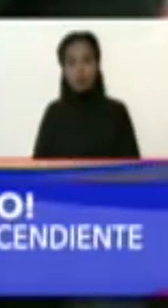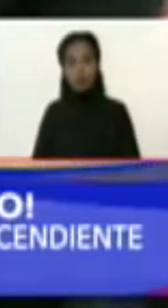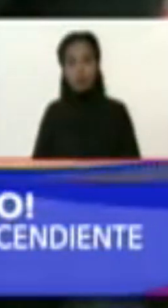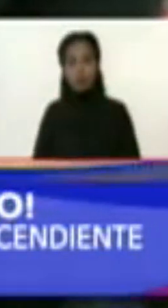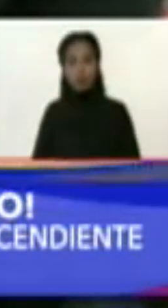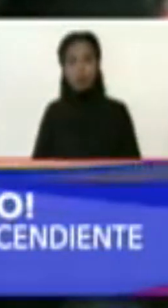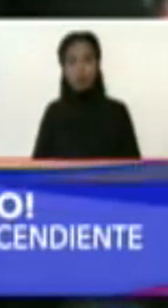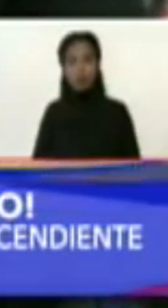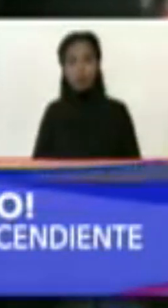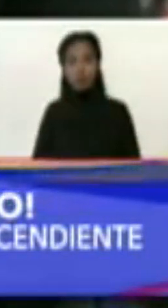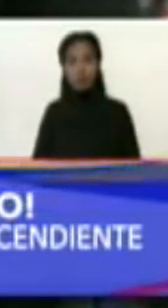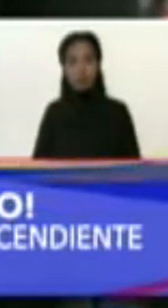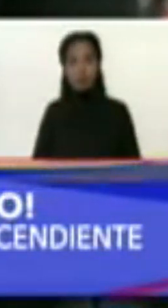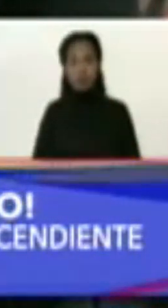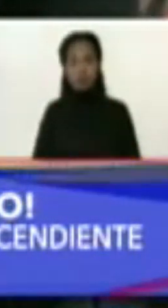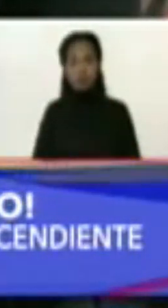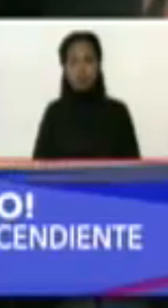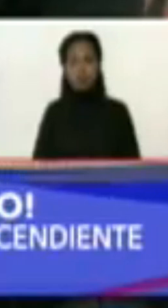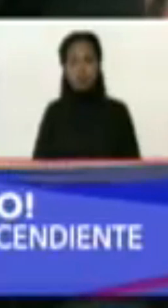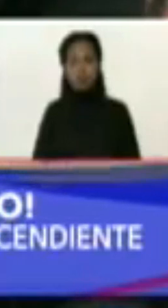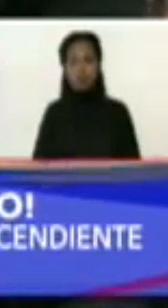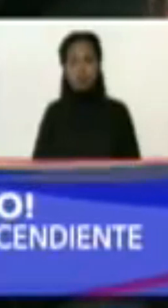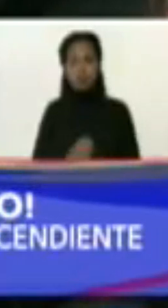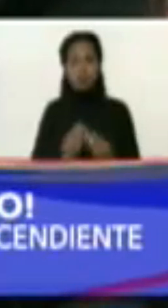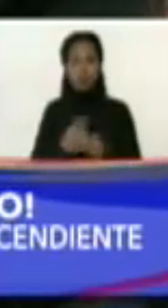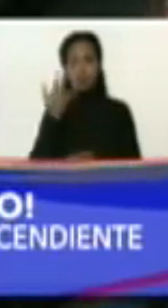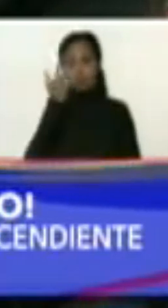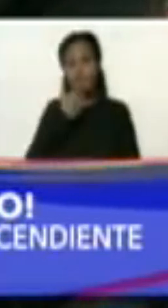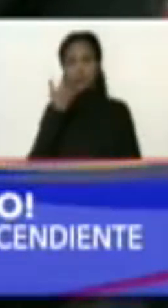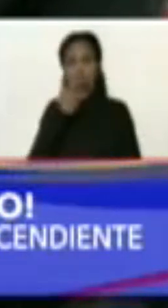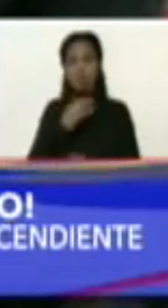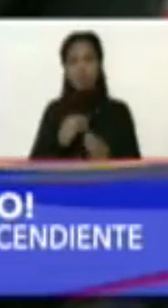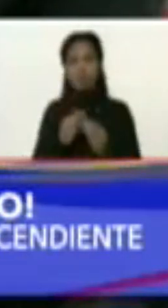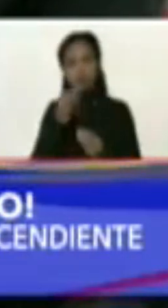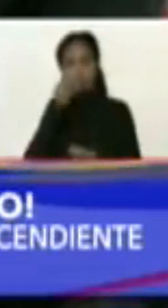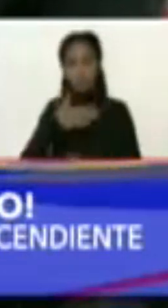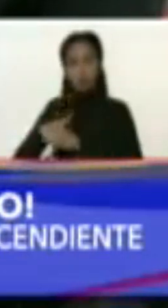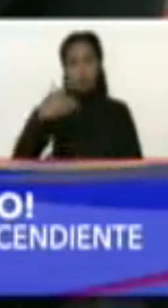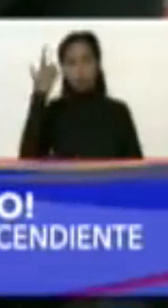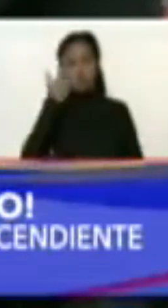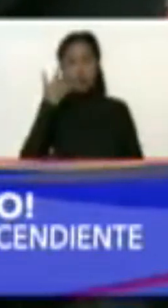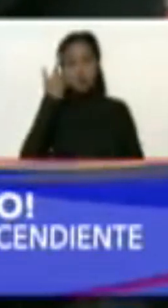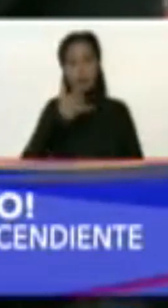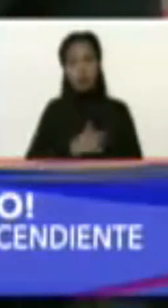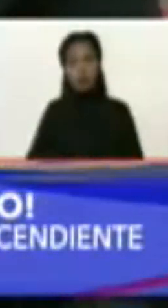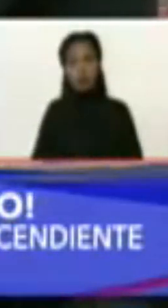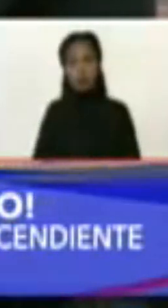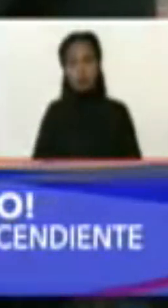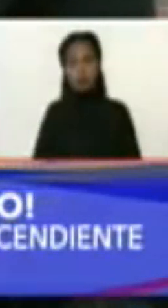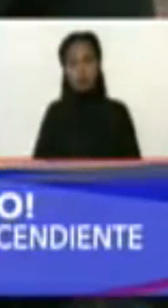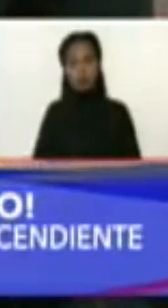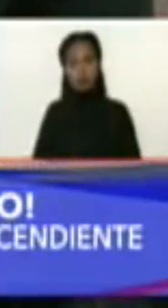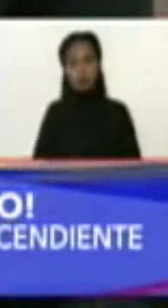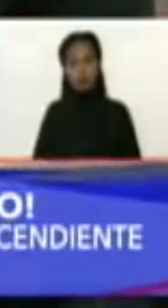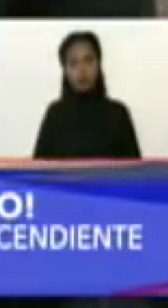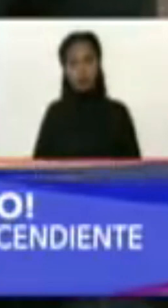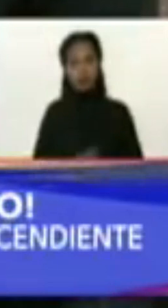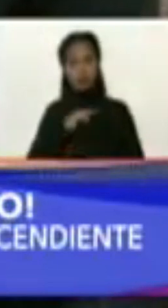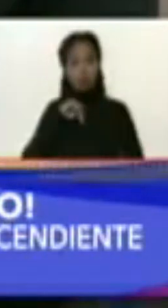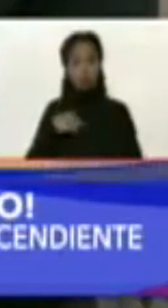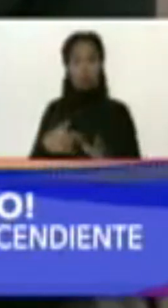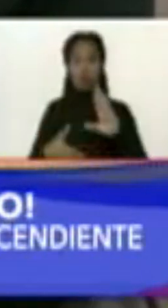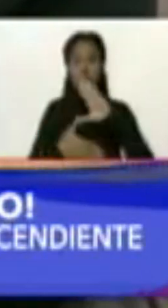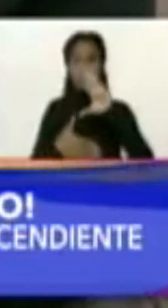yo avec peuple africain. Et diaspora africana con el pueblo africano. Nous en Amérique. Nosotros en